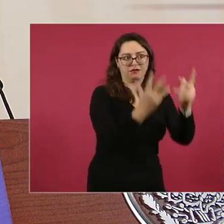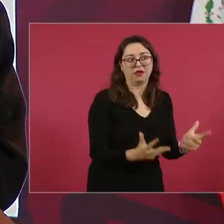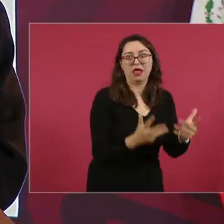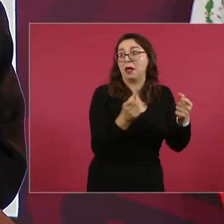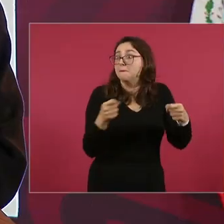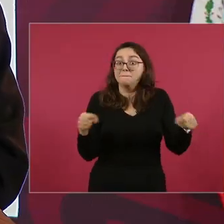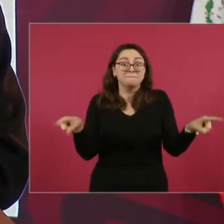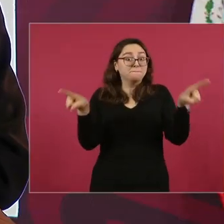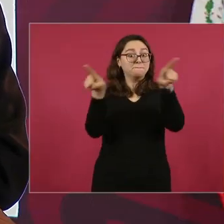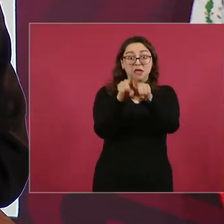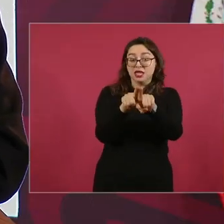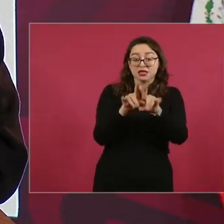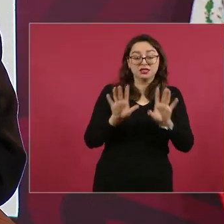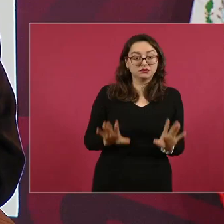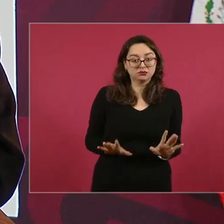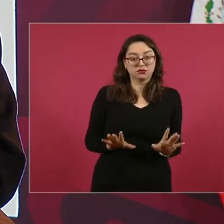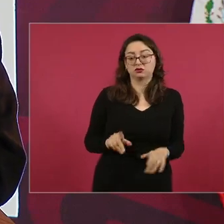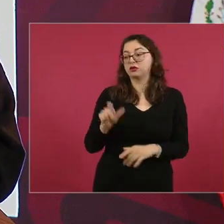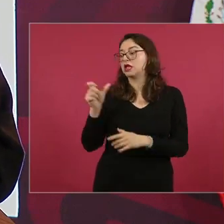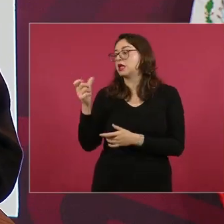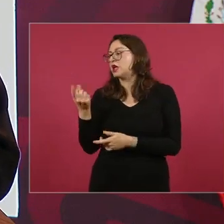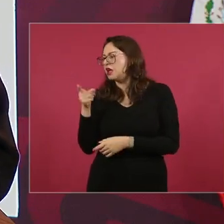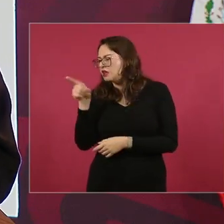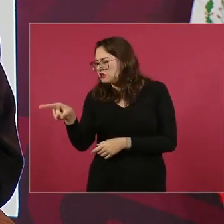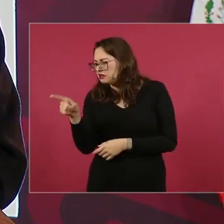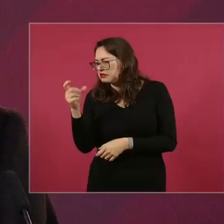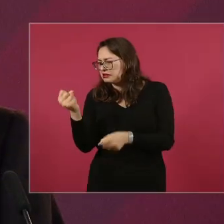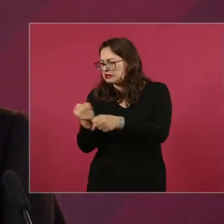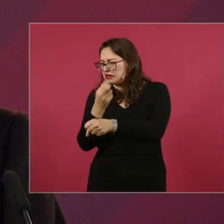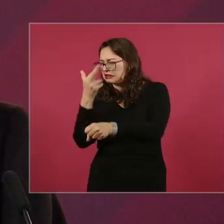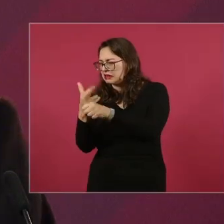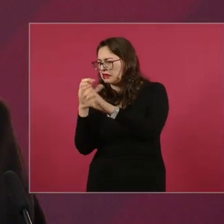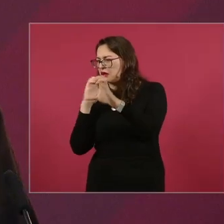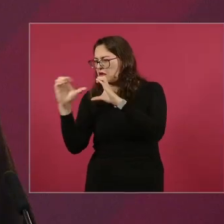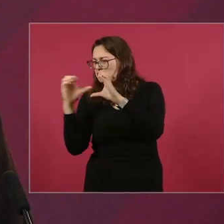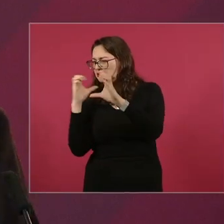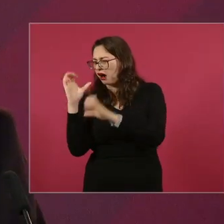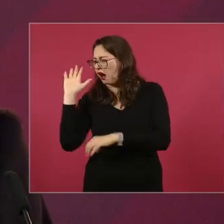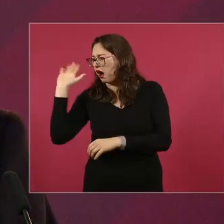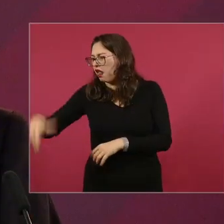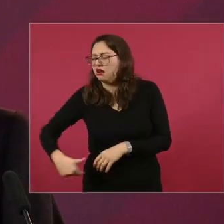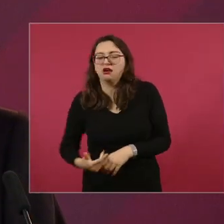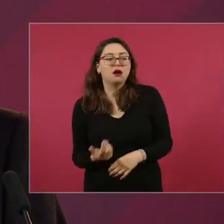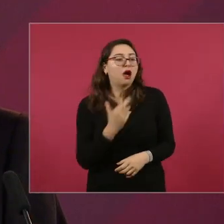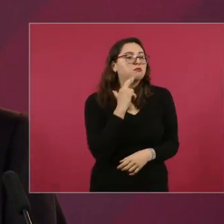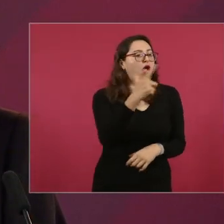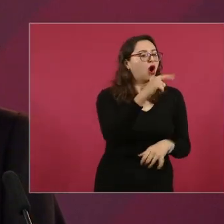¿Sí? Que crear un organismo autónomo, el IFETEL.